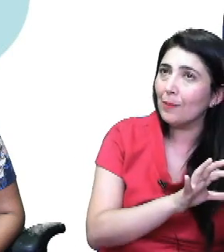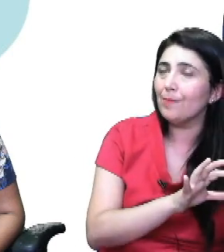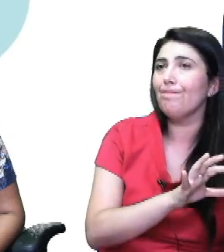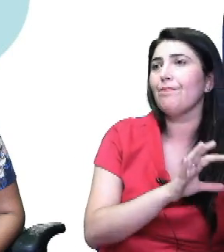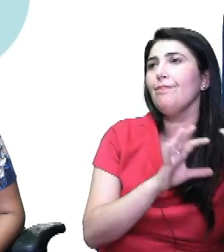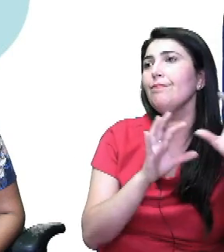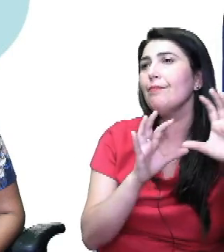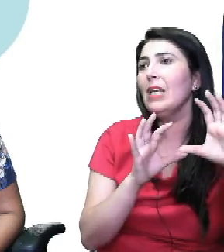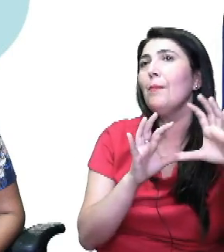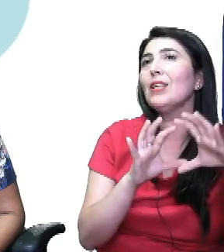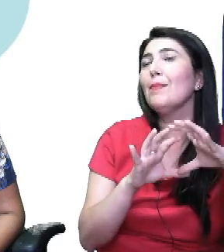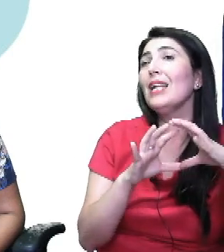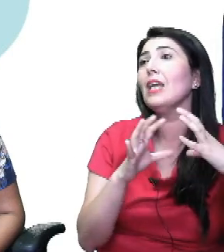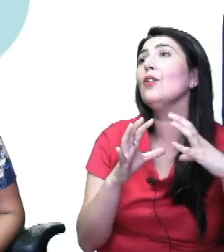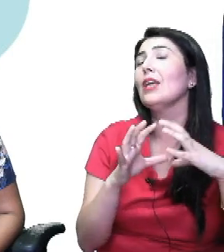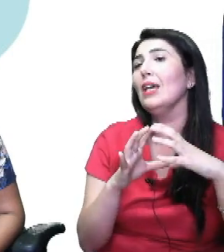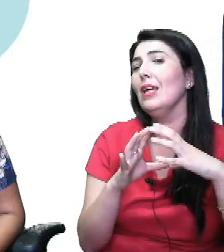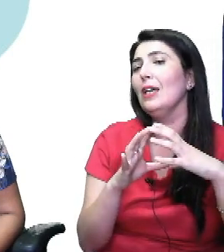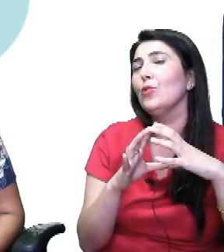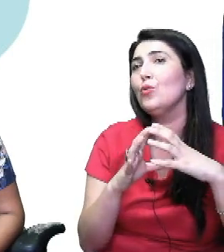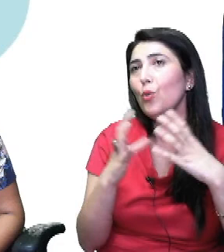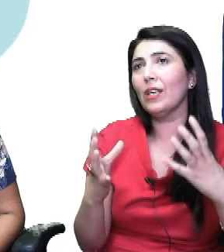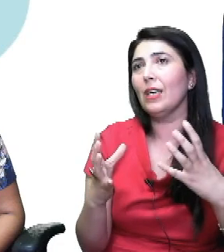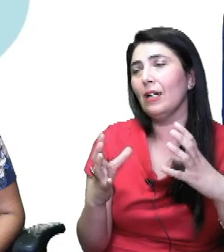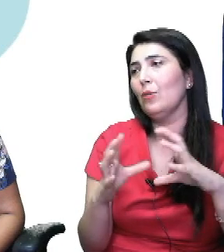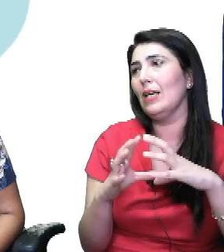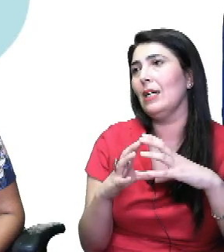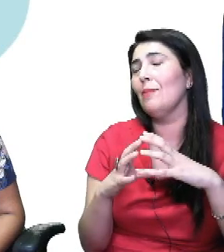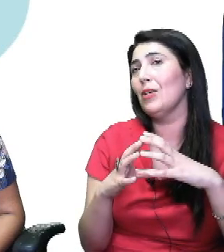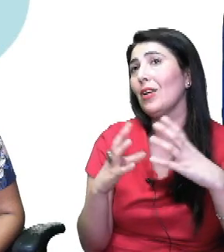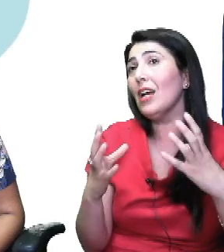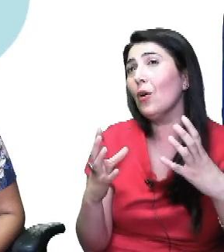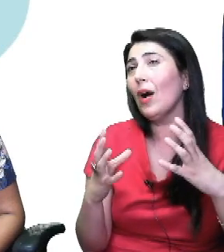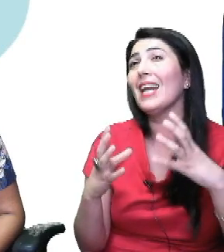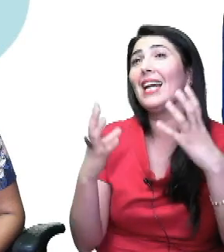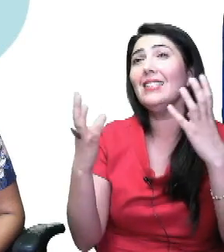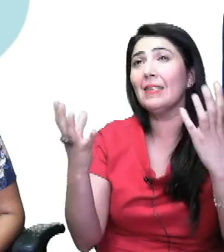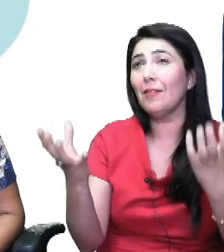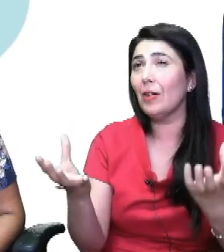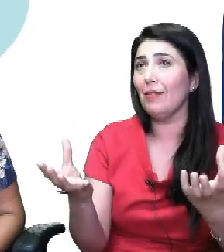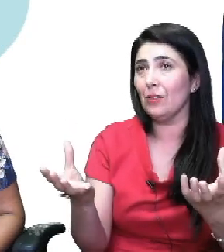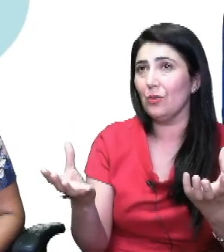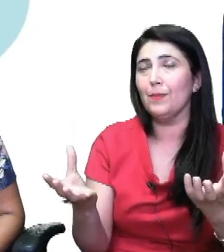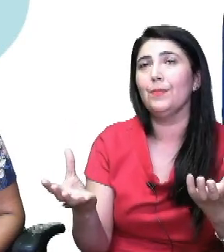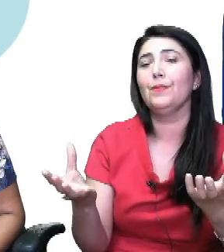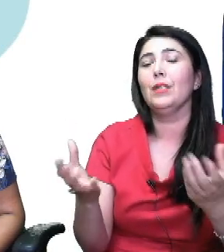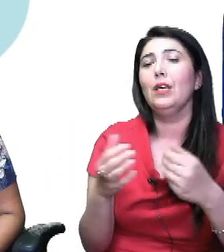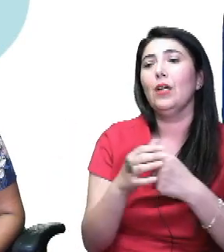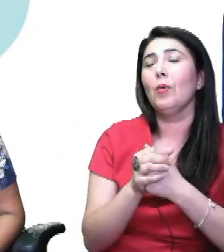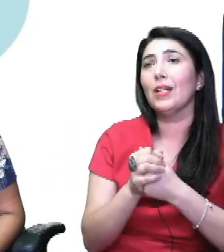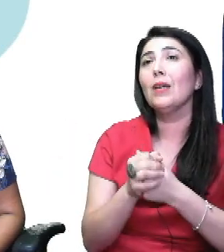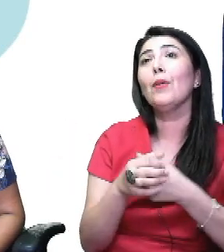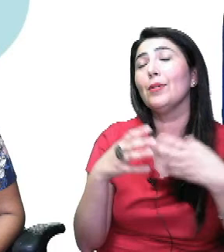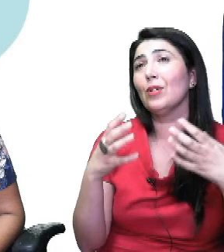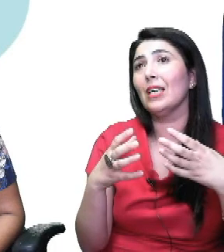previa, pero también aquellos que surge un mayor riesgo a raíz de vivir un evento,